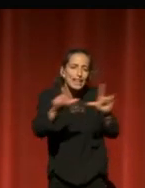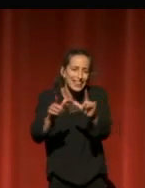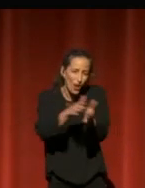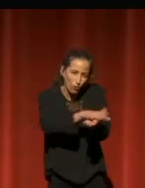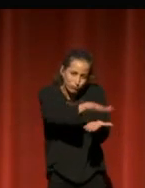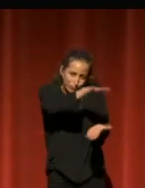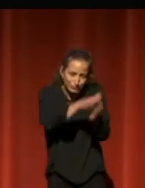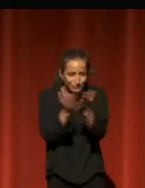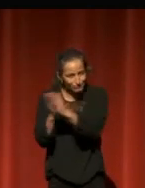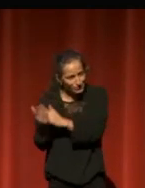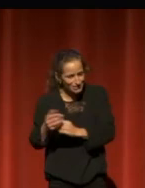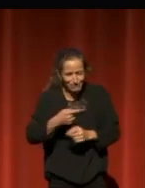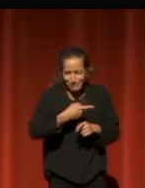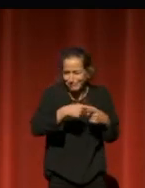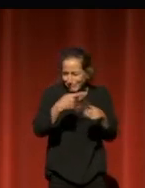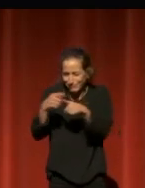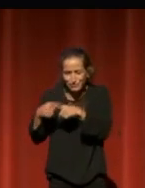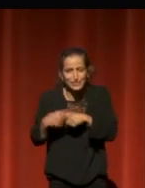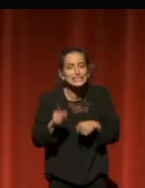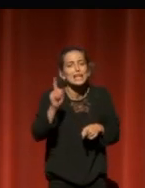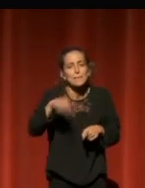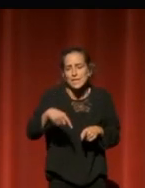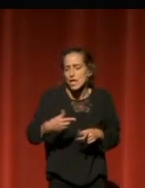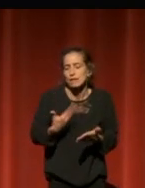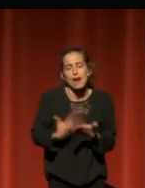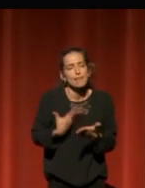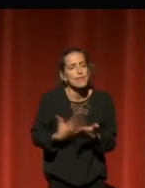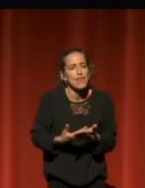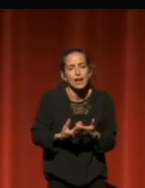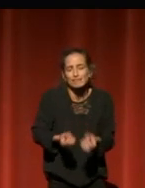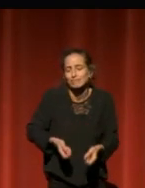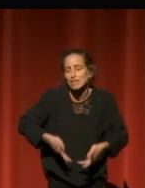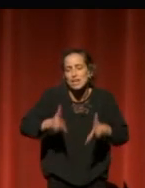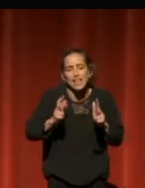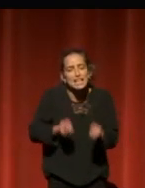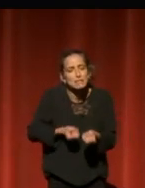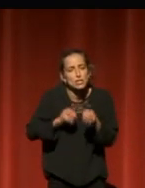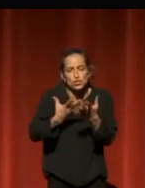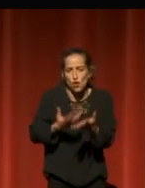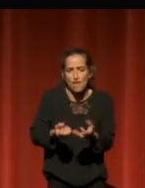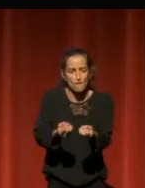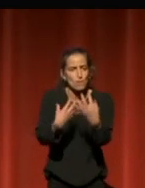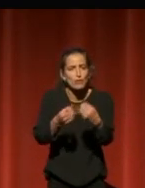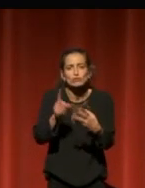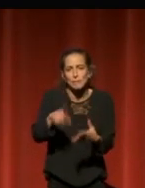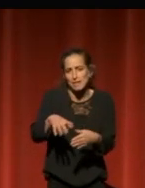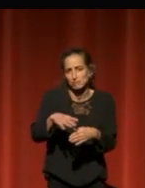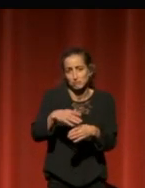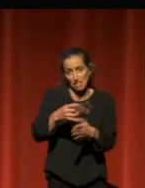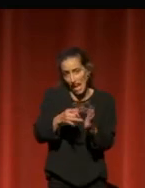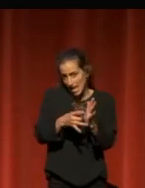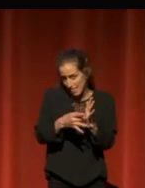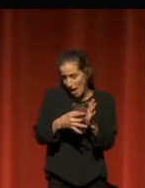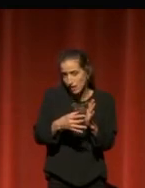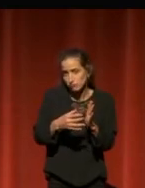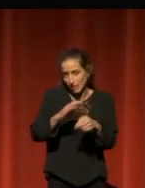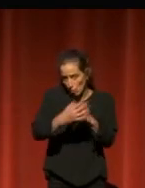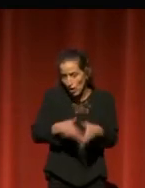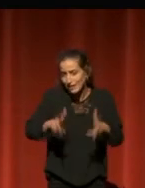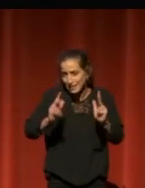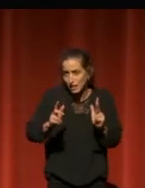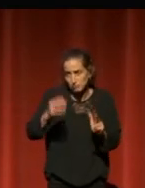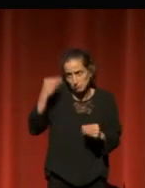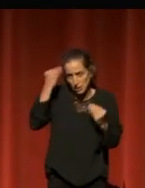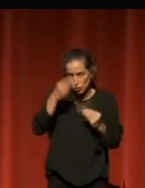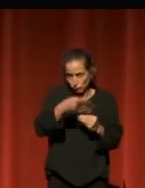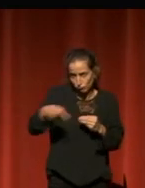libertad de expresión, garantizar la libertad de información, tienen que reforzar la igualdad y la calidad democrática. Y creo que todos los que estamos aquí